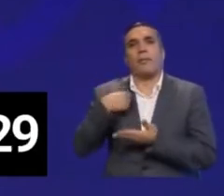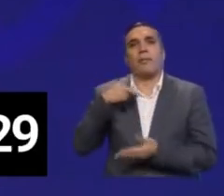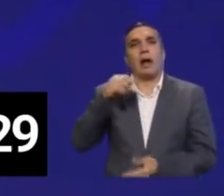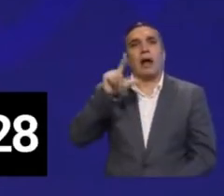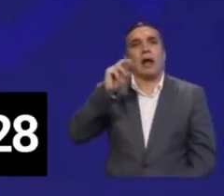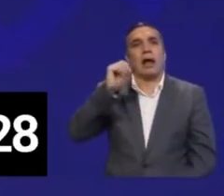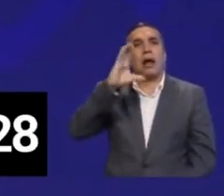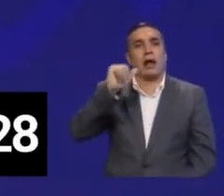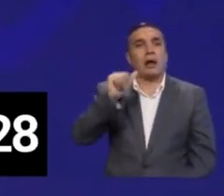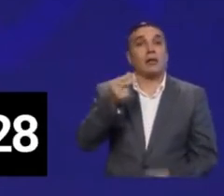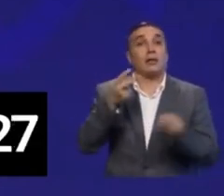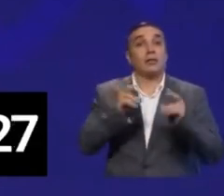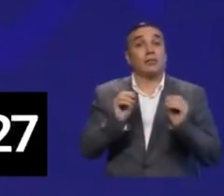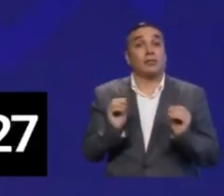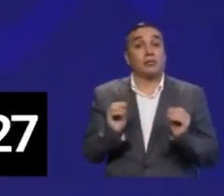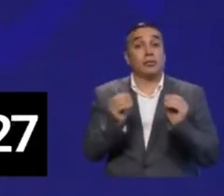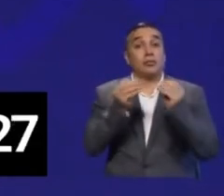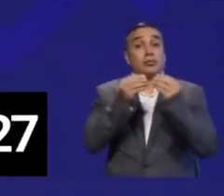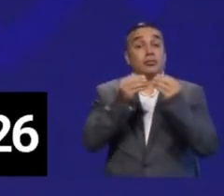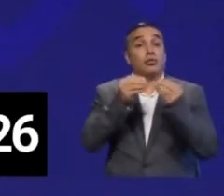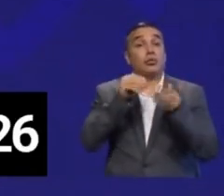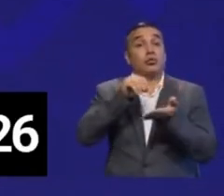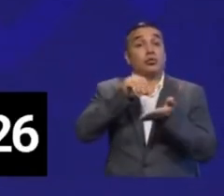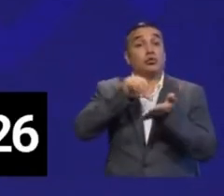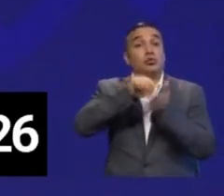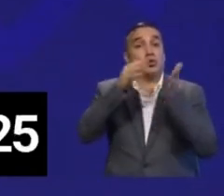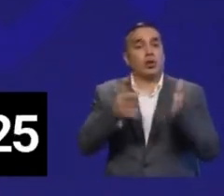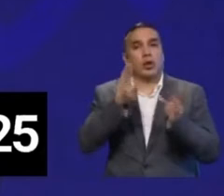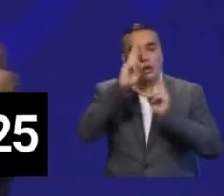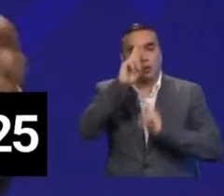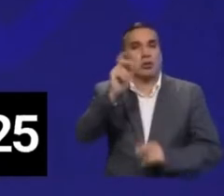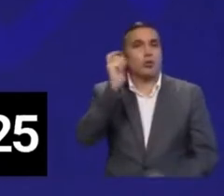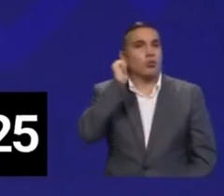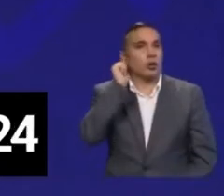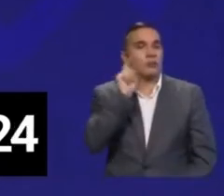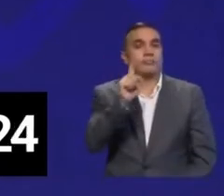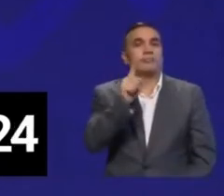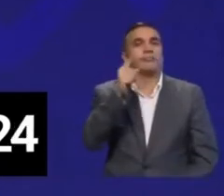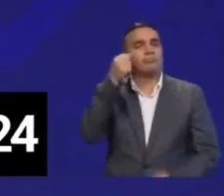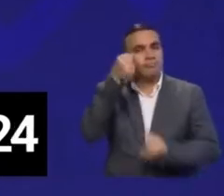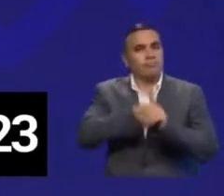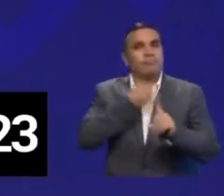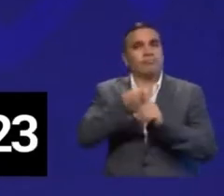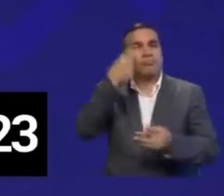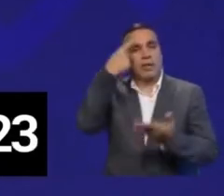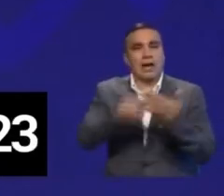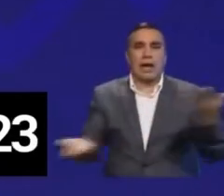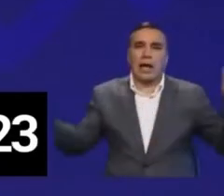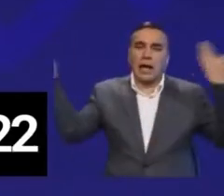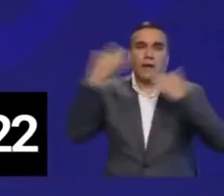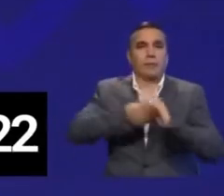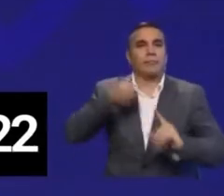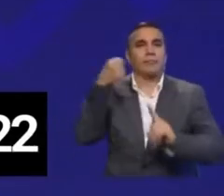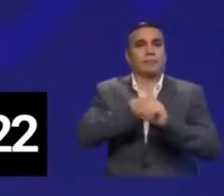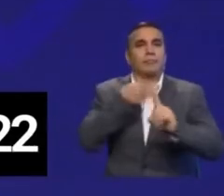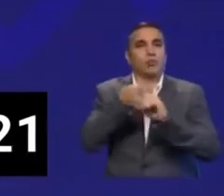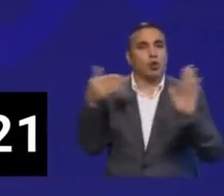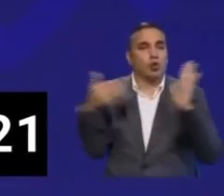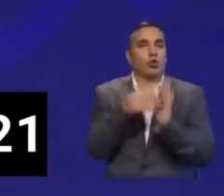ciudadanos que respeten a la mujer. Vamos a luchar con todas nuestras fuerzas para erradicar la violencia contra la mujer y